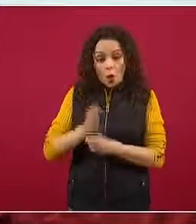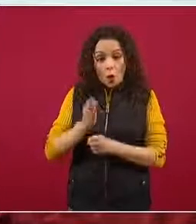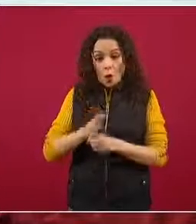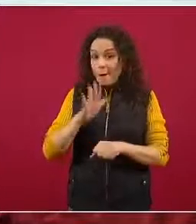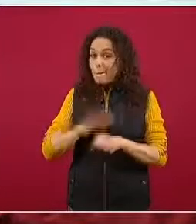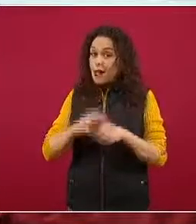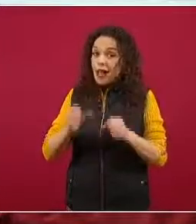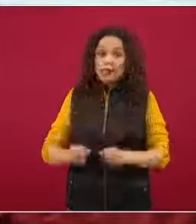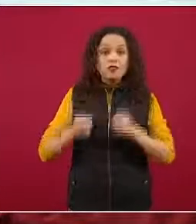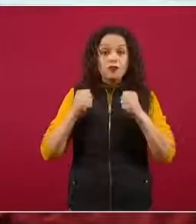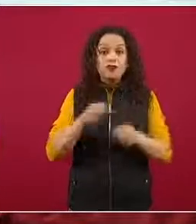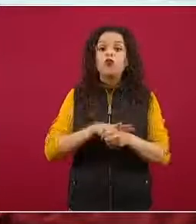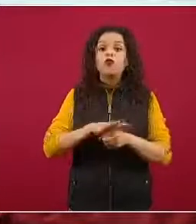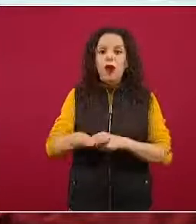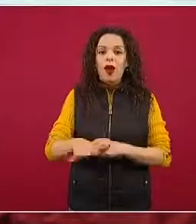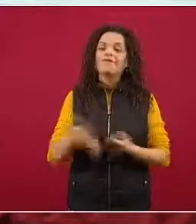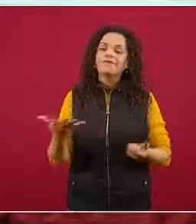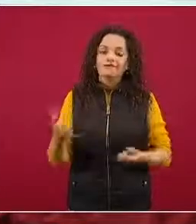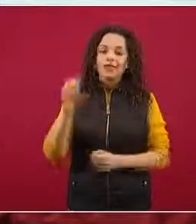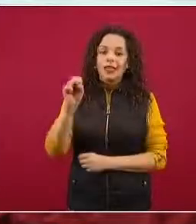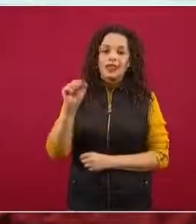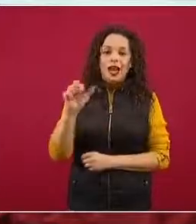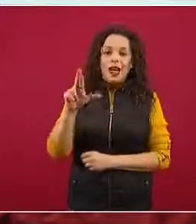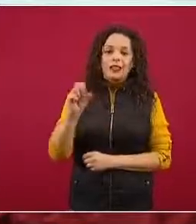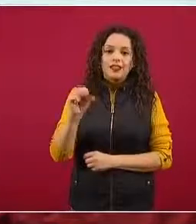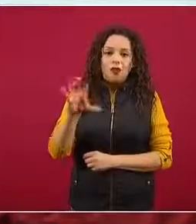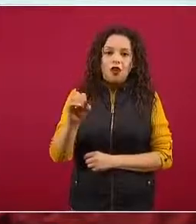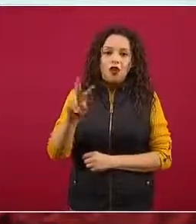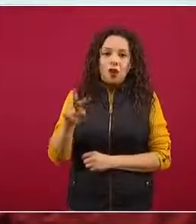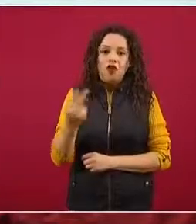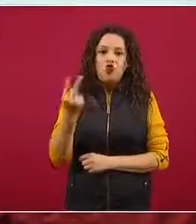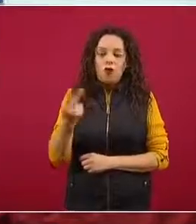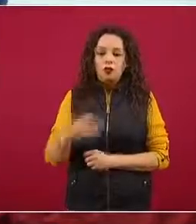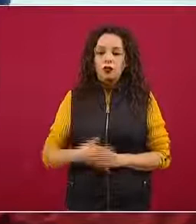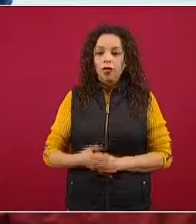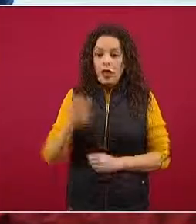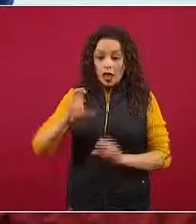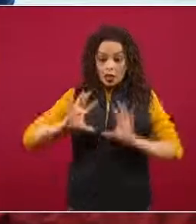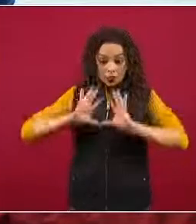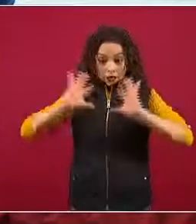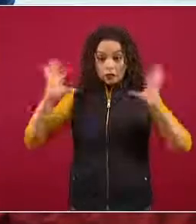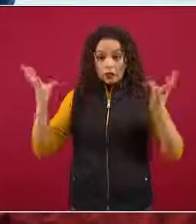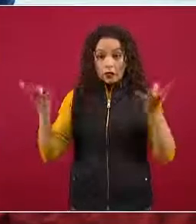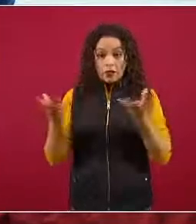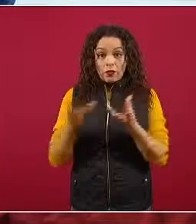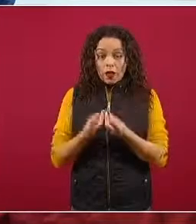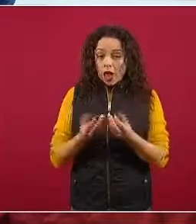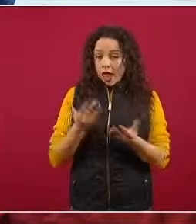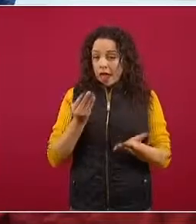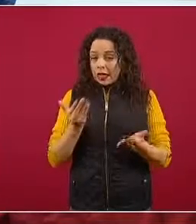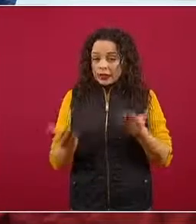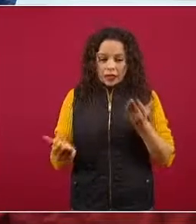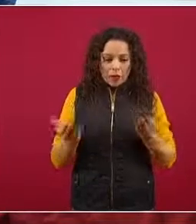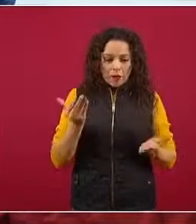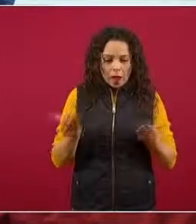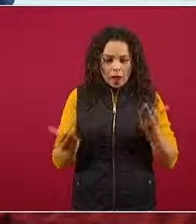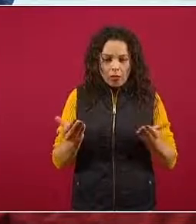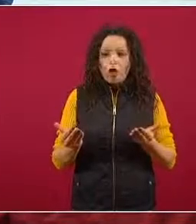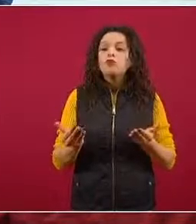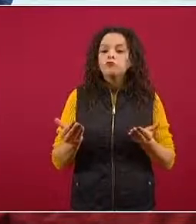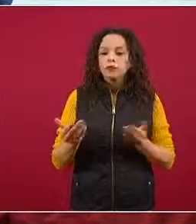el virus SARS-CoV-2. De este total de casos estimados, está estimado que el